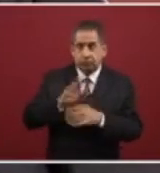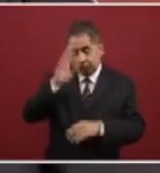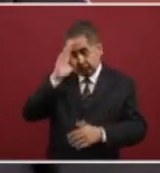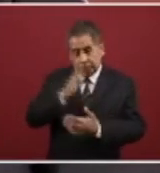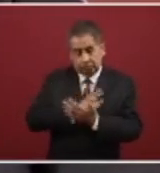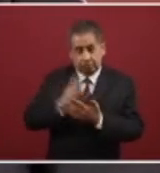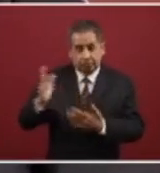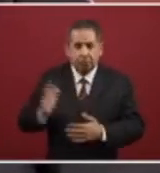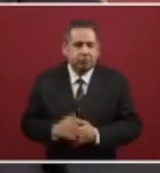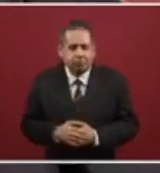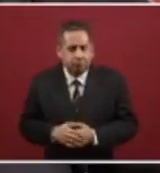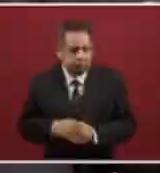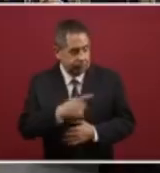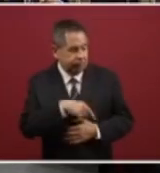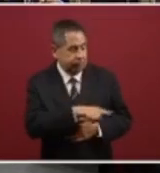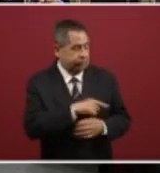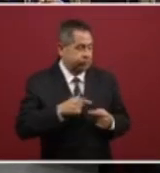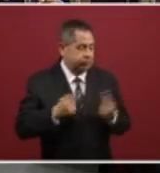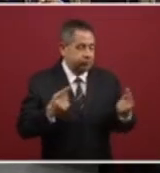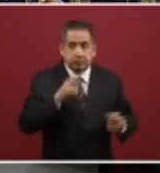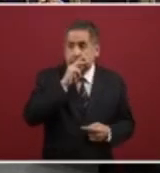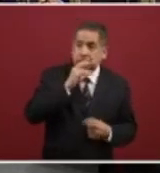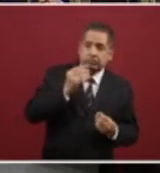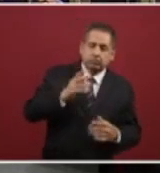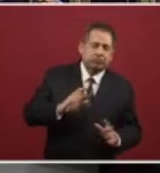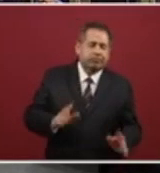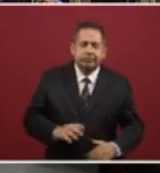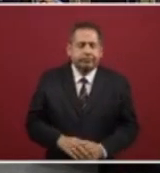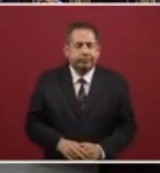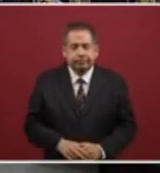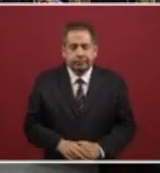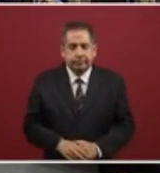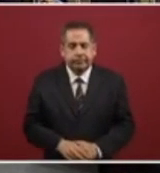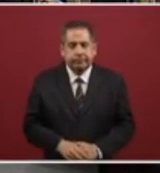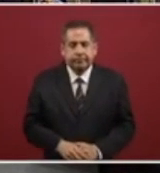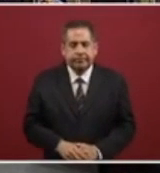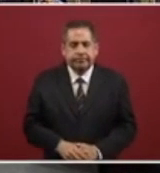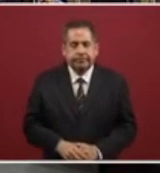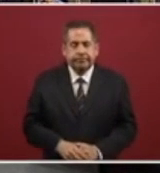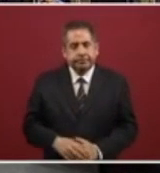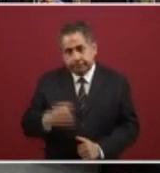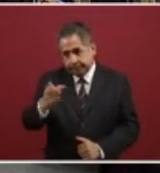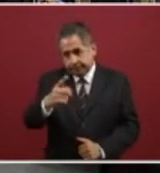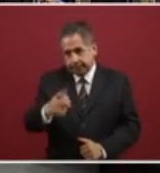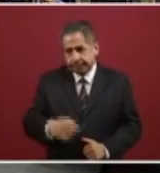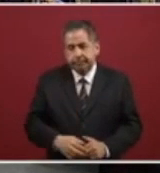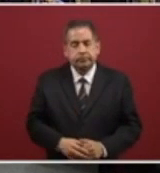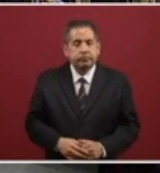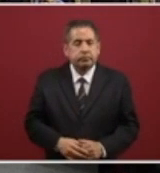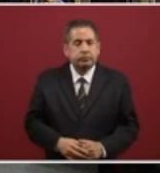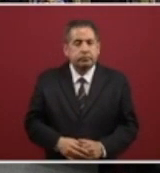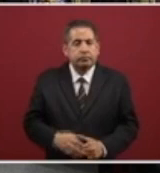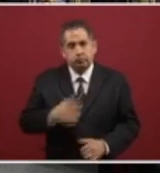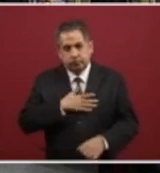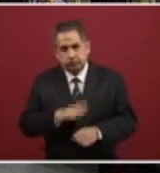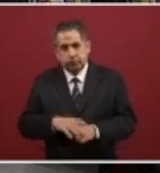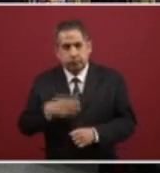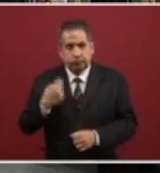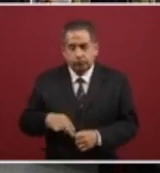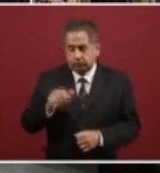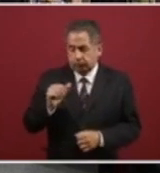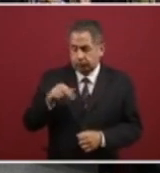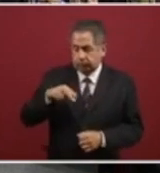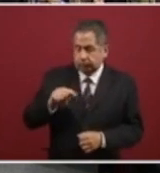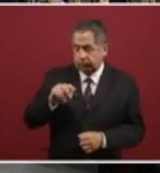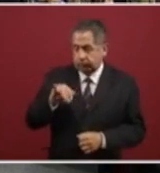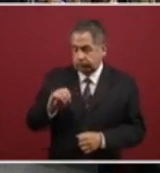creo que les preocupa a los empresarios. Allá, a ver, hasta allá. Gracias. Buenos días, Antonio López, del diario La Razón.